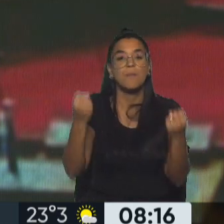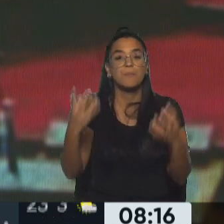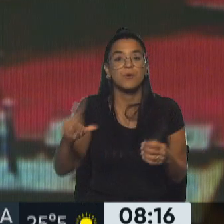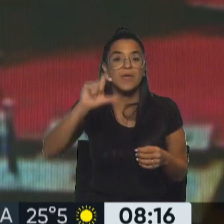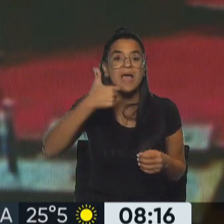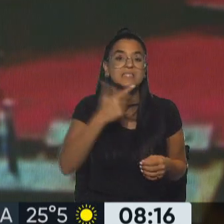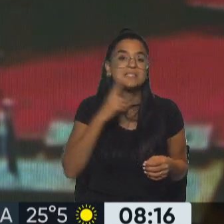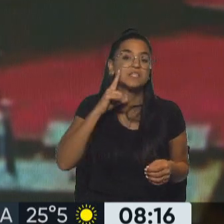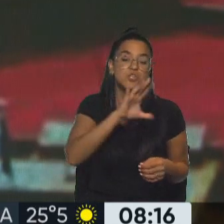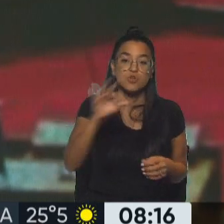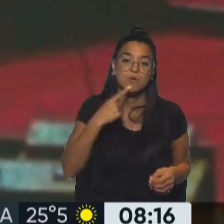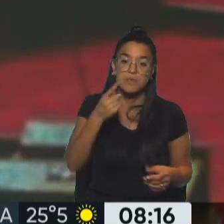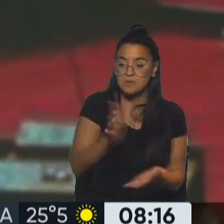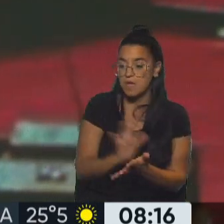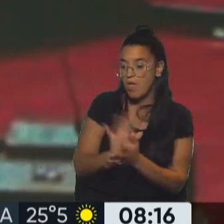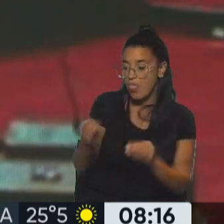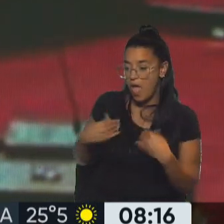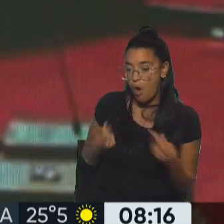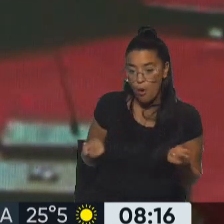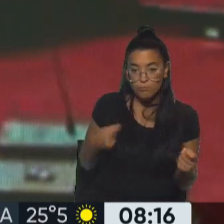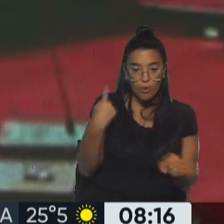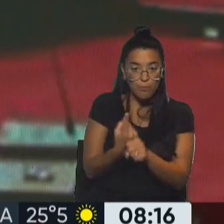Castillo es no nos dejan gobernar así que bueno vamos a ver cómo sigue